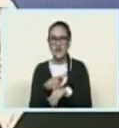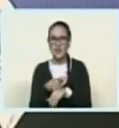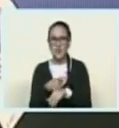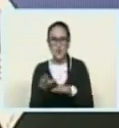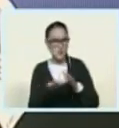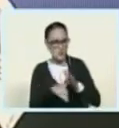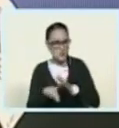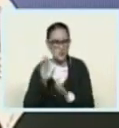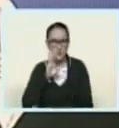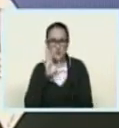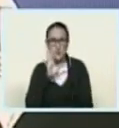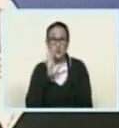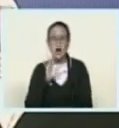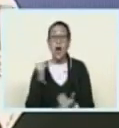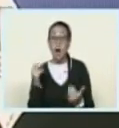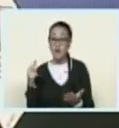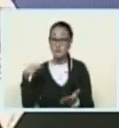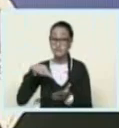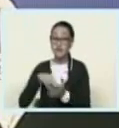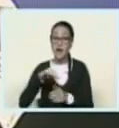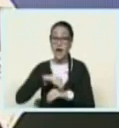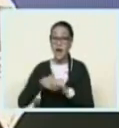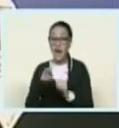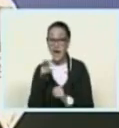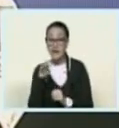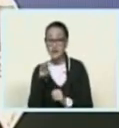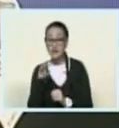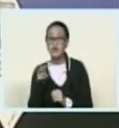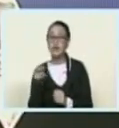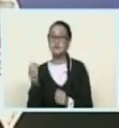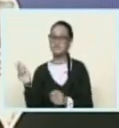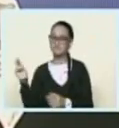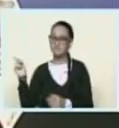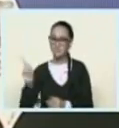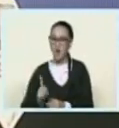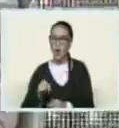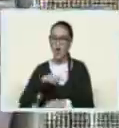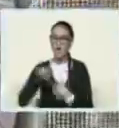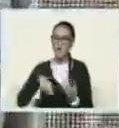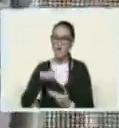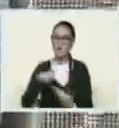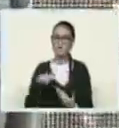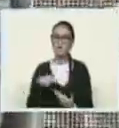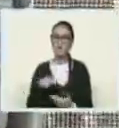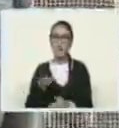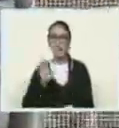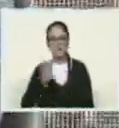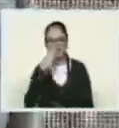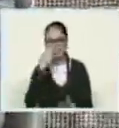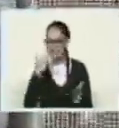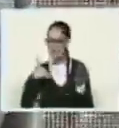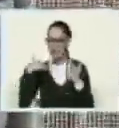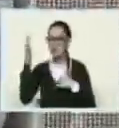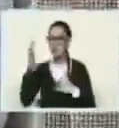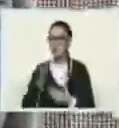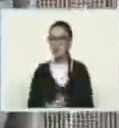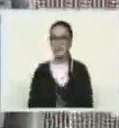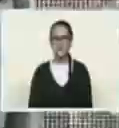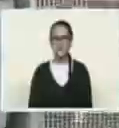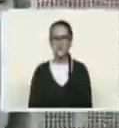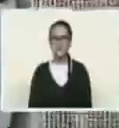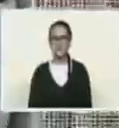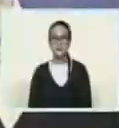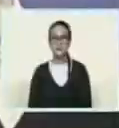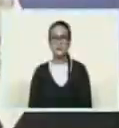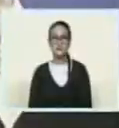oligarca. Ha llegado Héctor Rodríguez, ha llegado la revolución, y que sea así por ahora y para